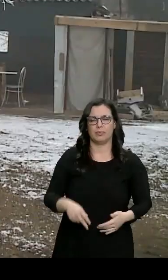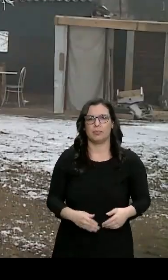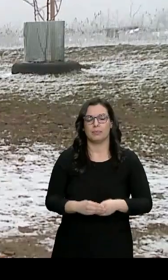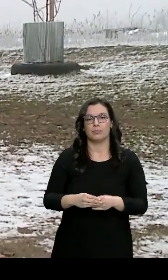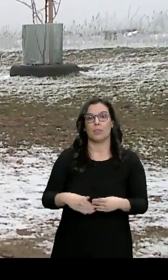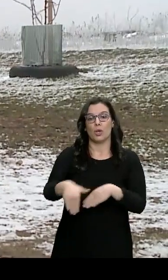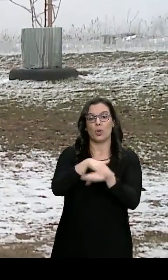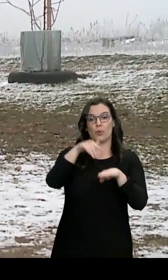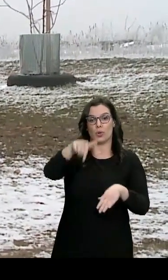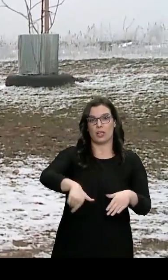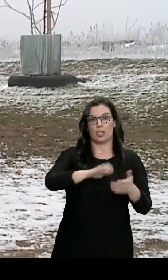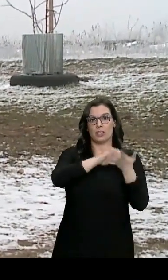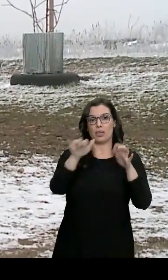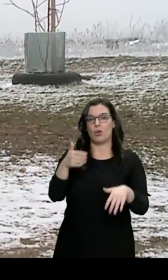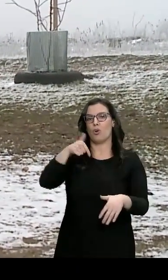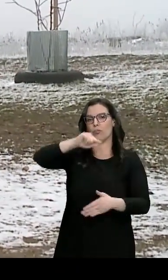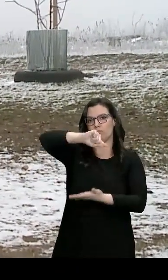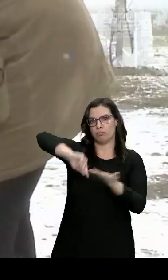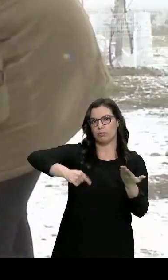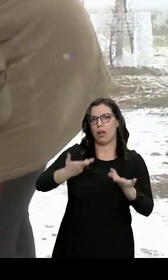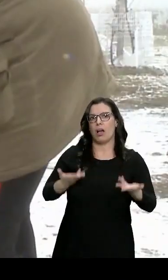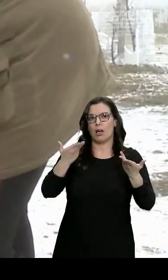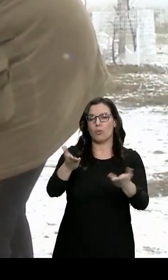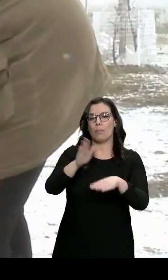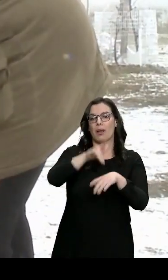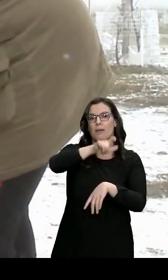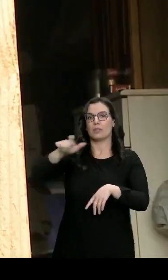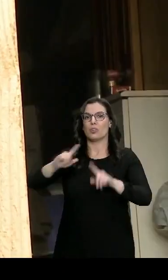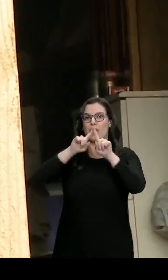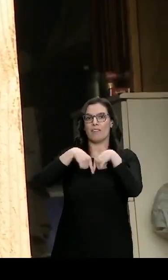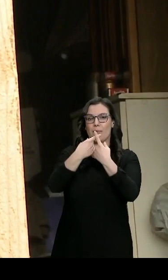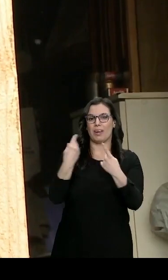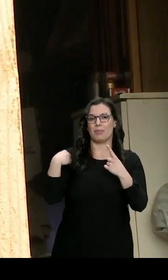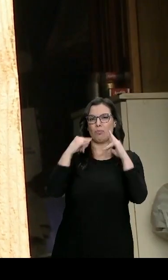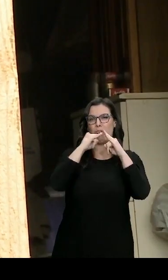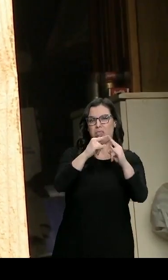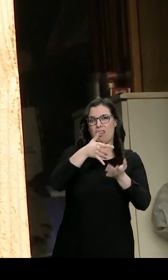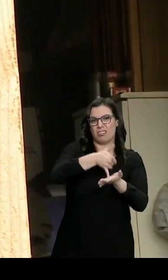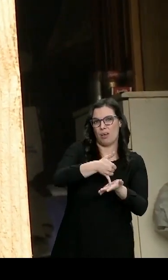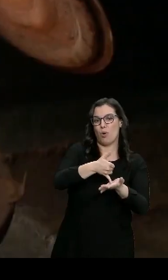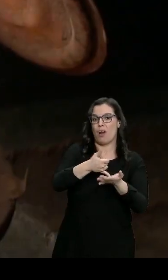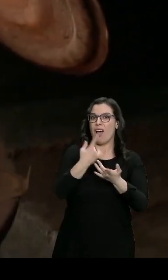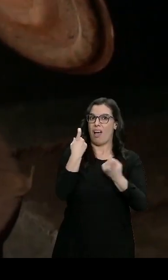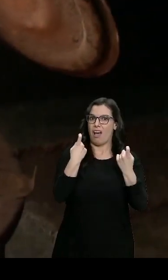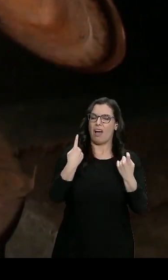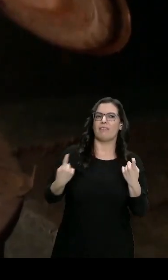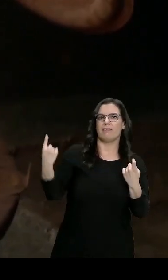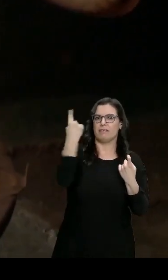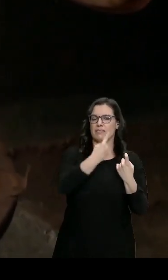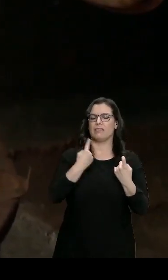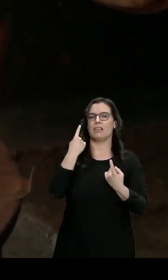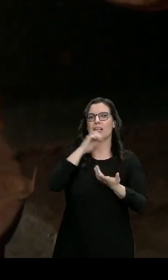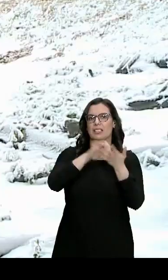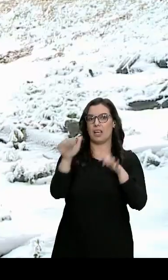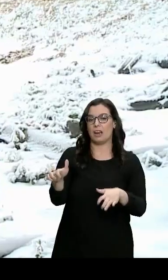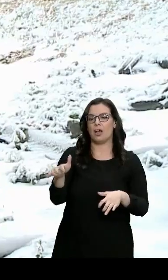El Gobierno regional firmará hoy las ayudas para realojar a las familias de los poblados chabolistas que aún quedan en Castilla y León. Uno de